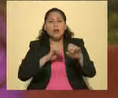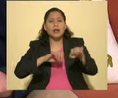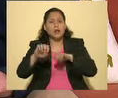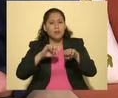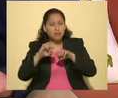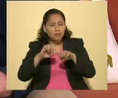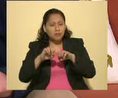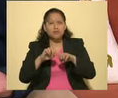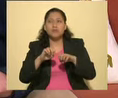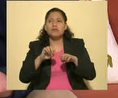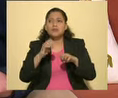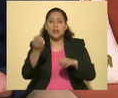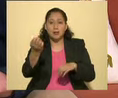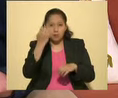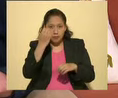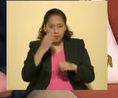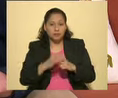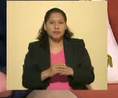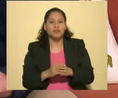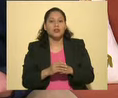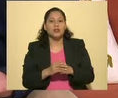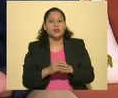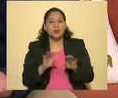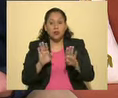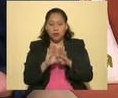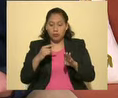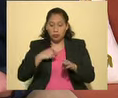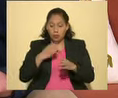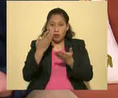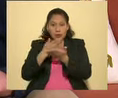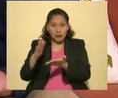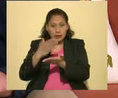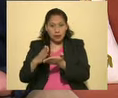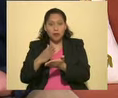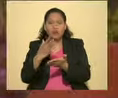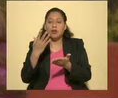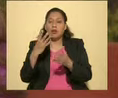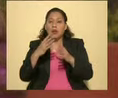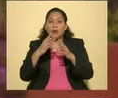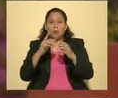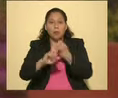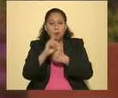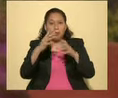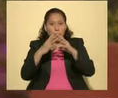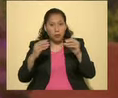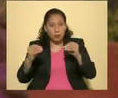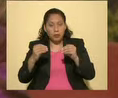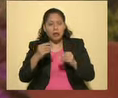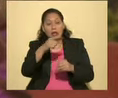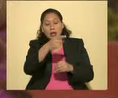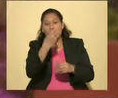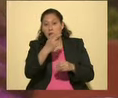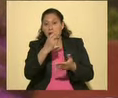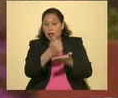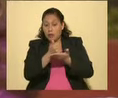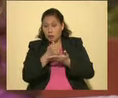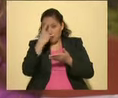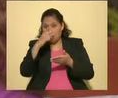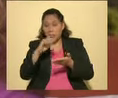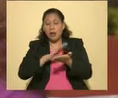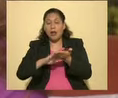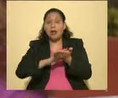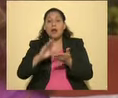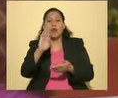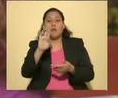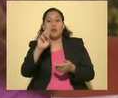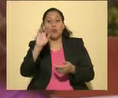piratas. Ninguna reparadora de crédito te va a poder borrar del buró de crédito. O sea, tu